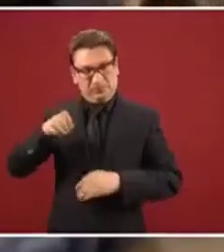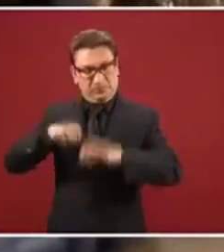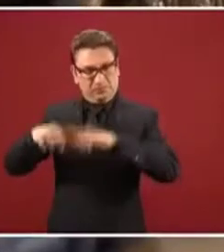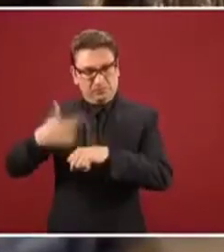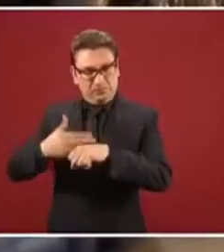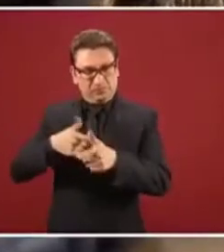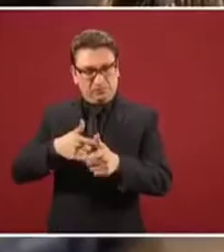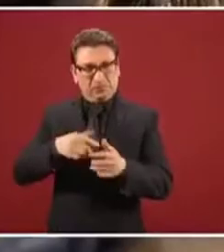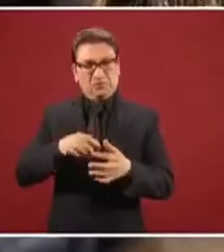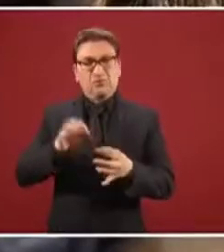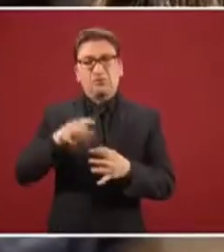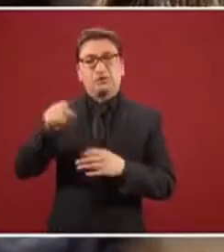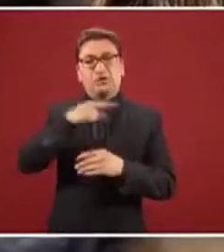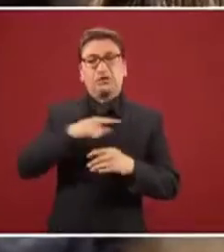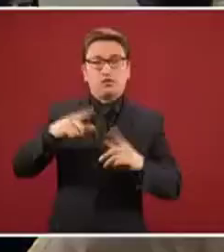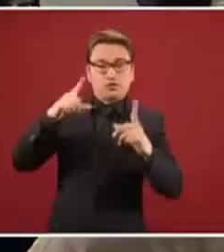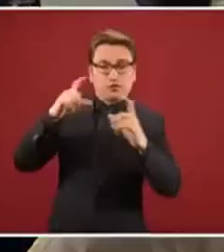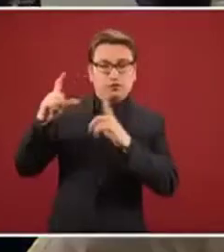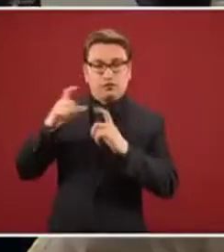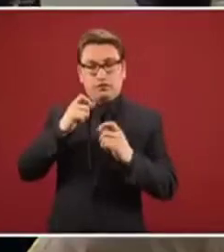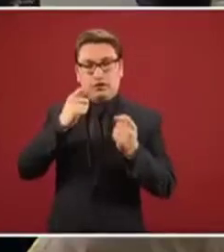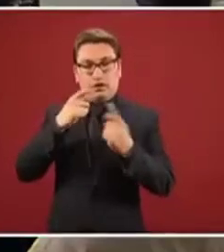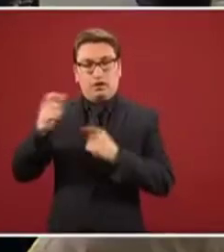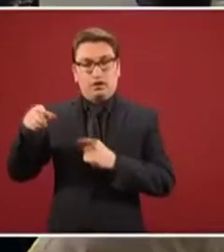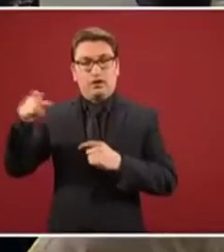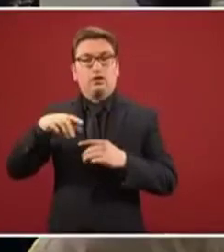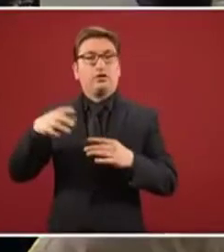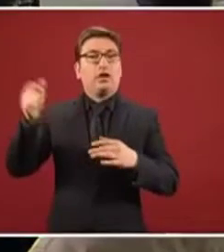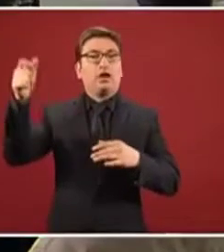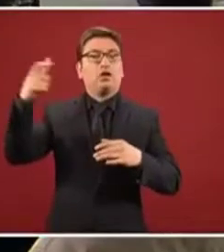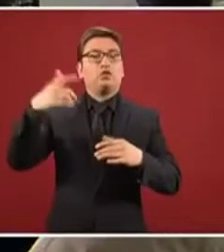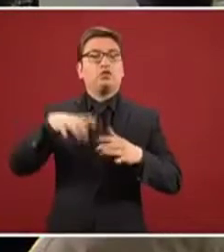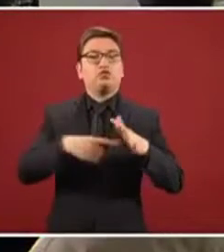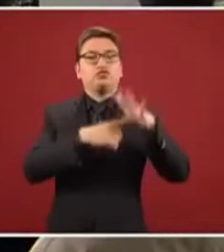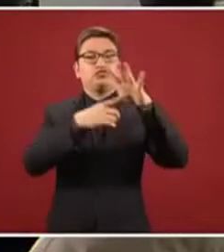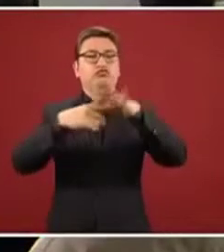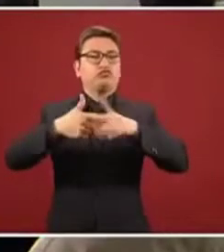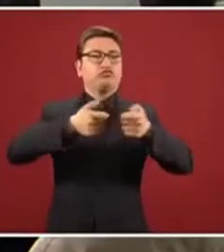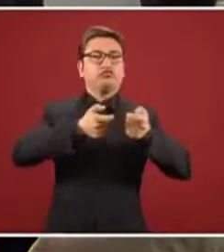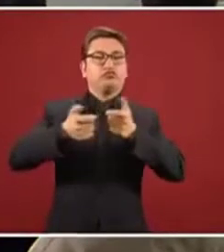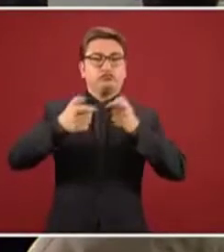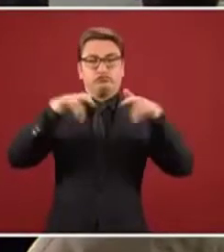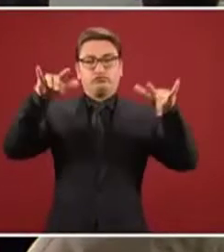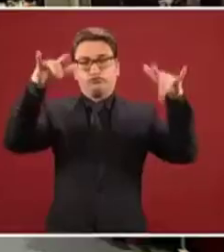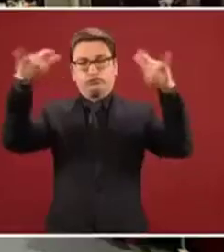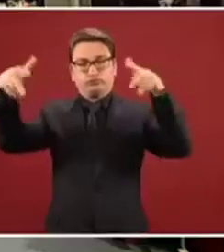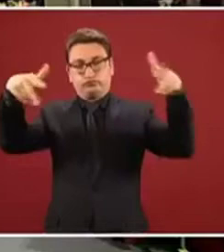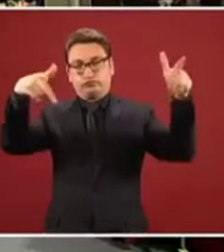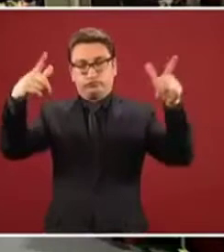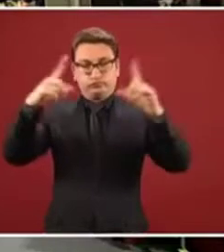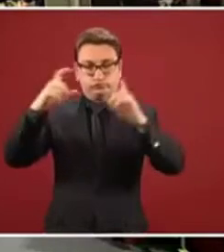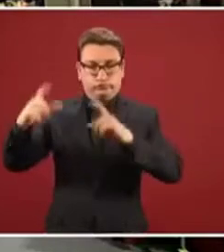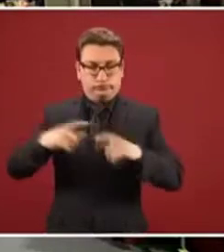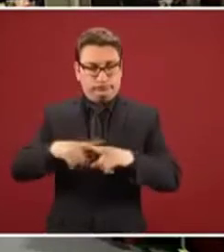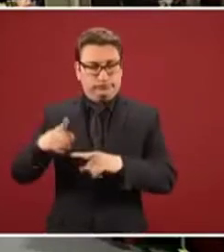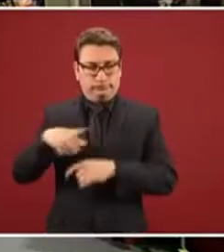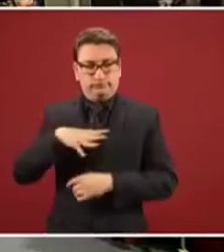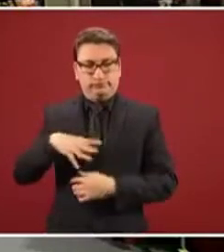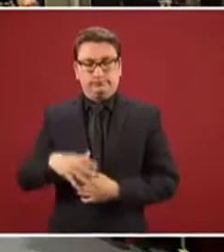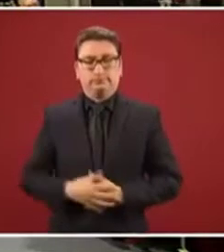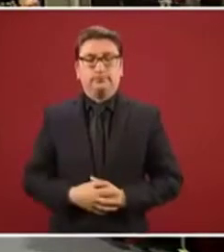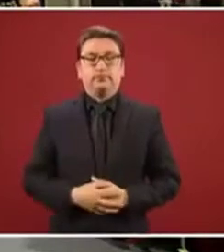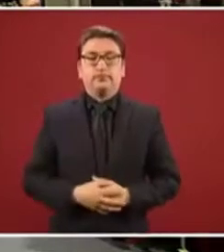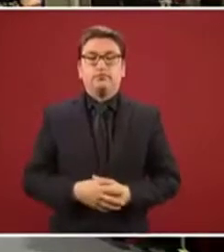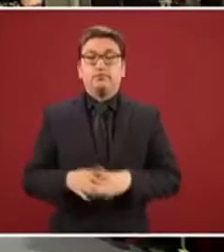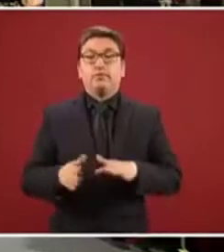Sabemos que están tomando fotografías, nos decía la embajadora que hay drones, en fin. Sí, estabas tú ahí, por favor. Buenos